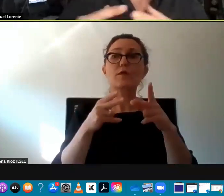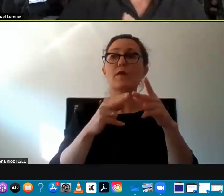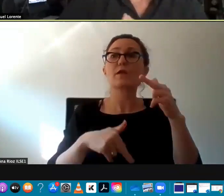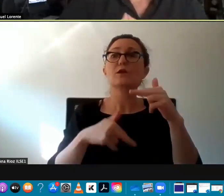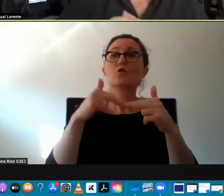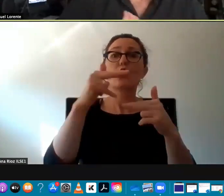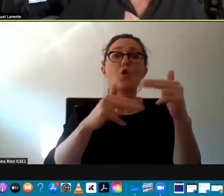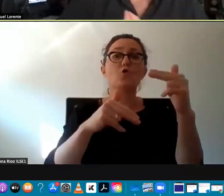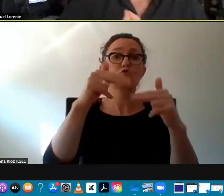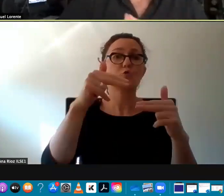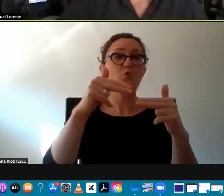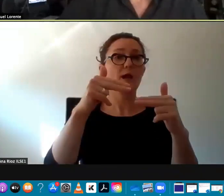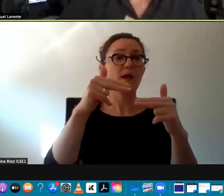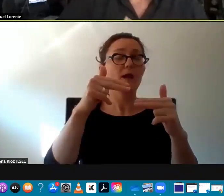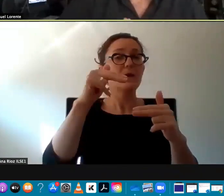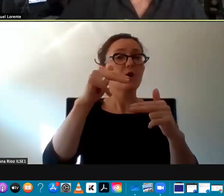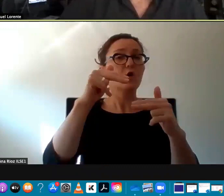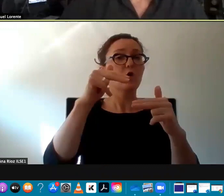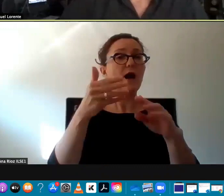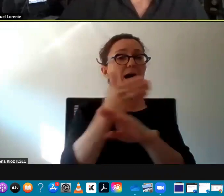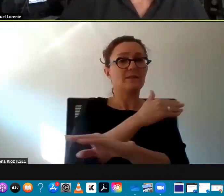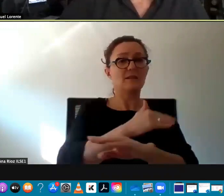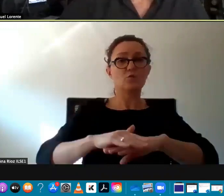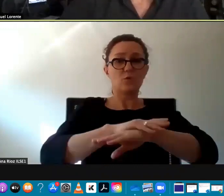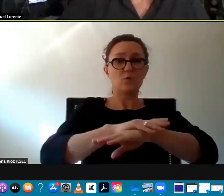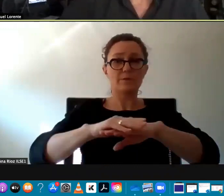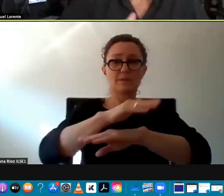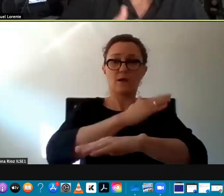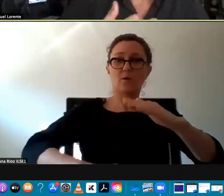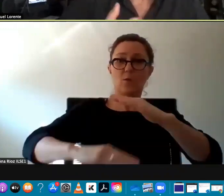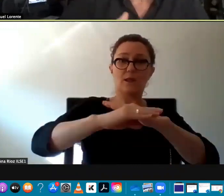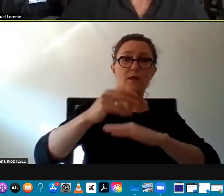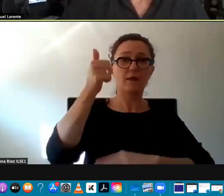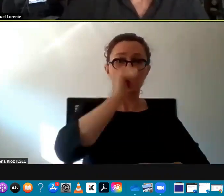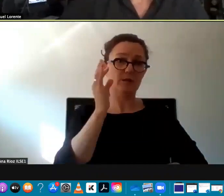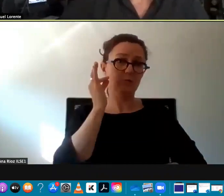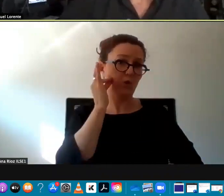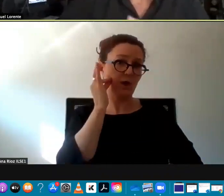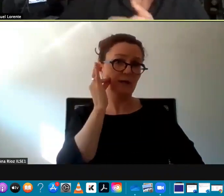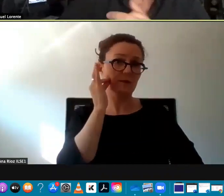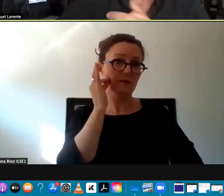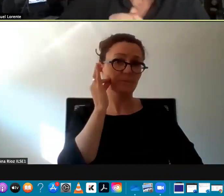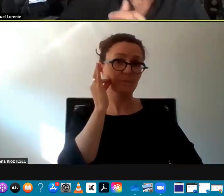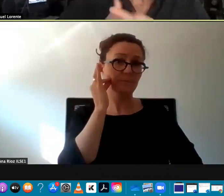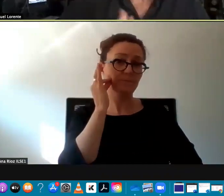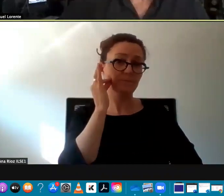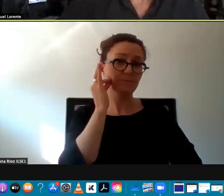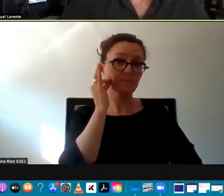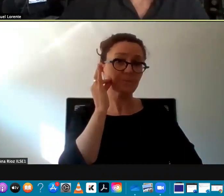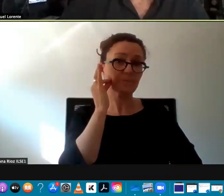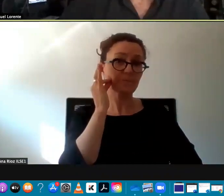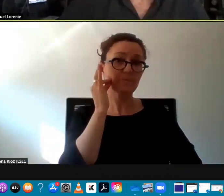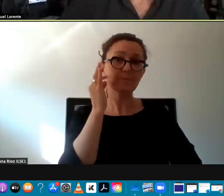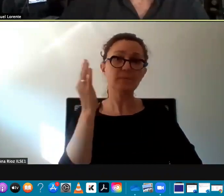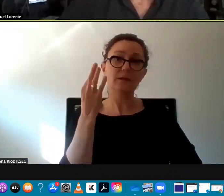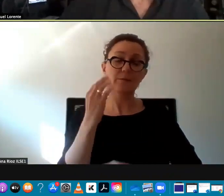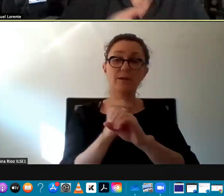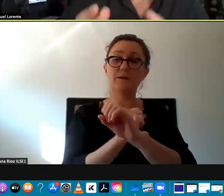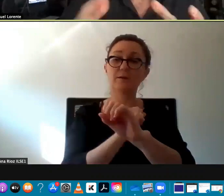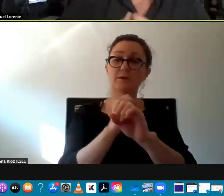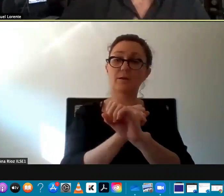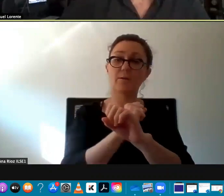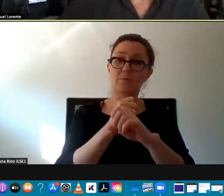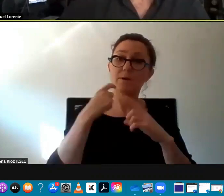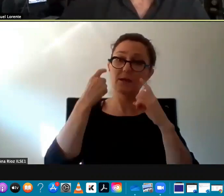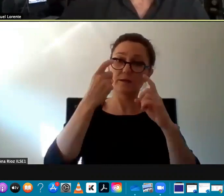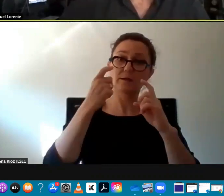realiza en términos de igualdad con las mismas oportunidades y los mismos derechos para hombres y mujeres. De manera que tenemos que trabajar para conseguirlo